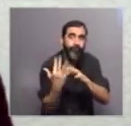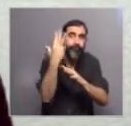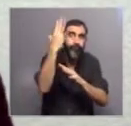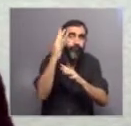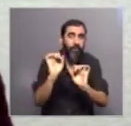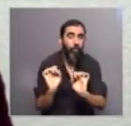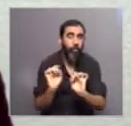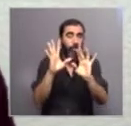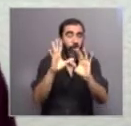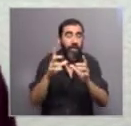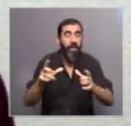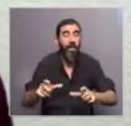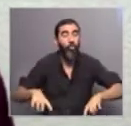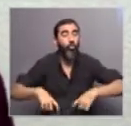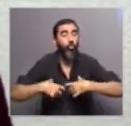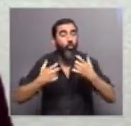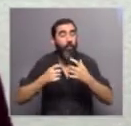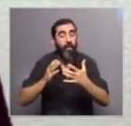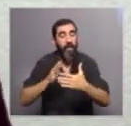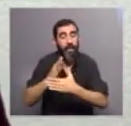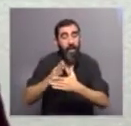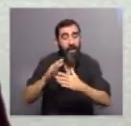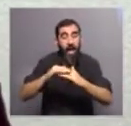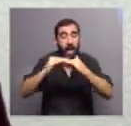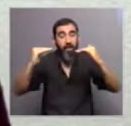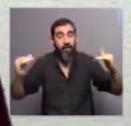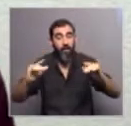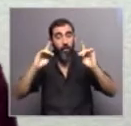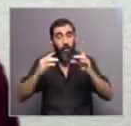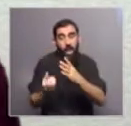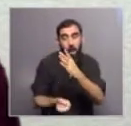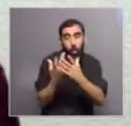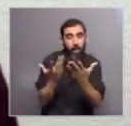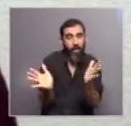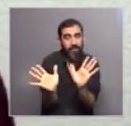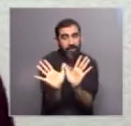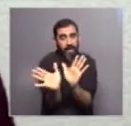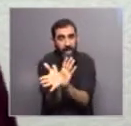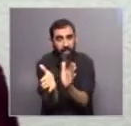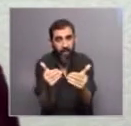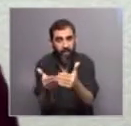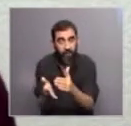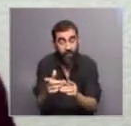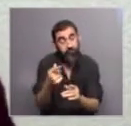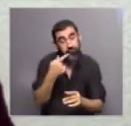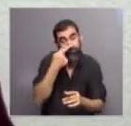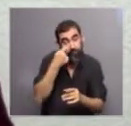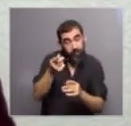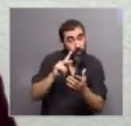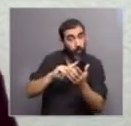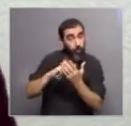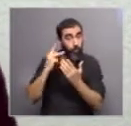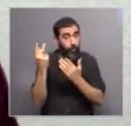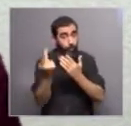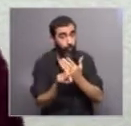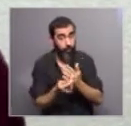de las estufas a leña, tanto las de hogar abierto como las de alto rendimiento. Es muy interesante este proyecto,